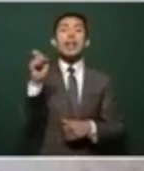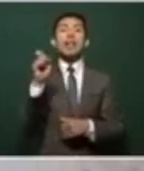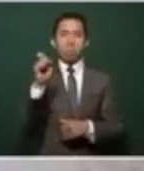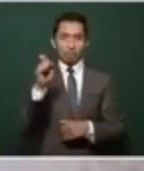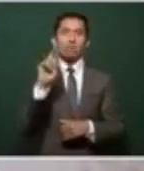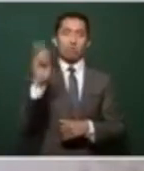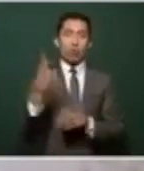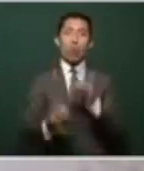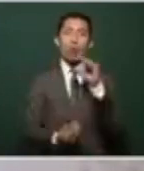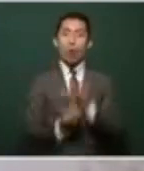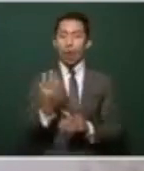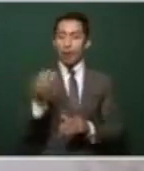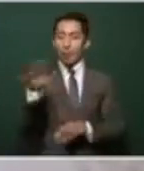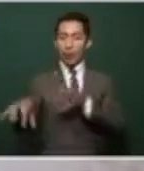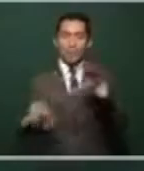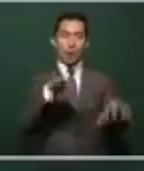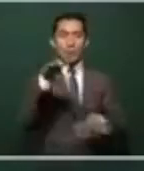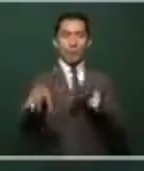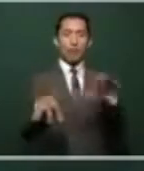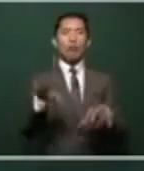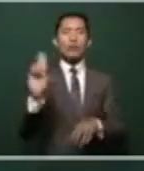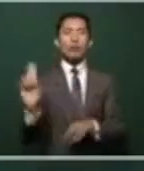ellas normales.